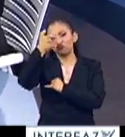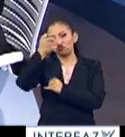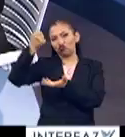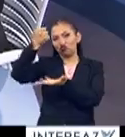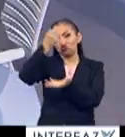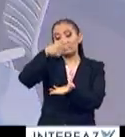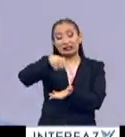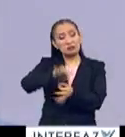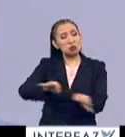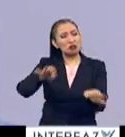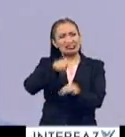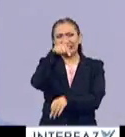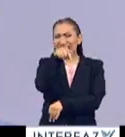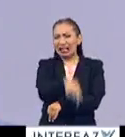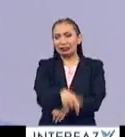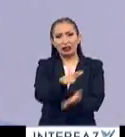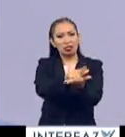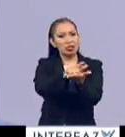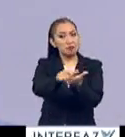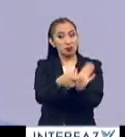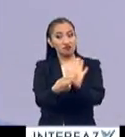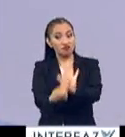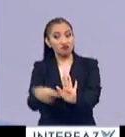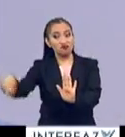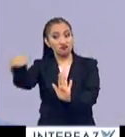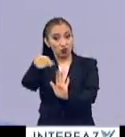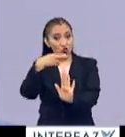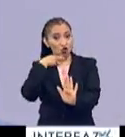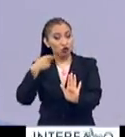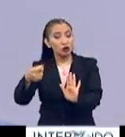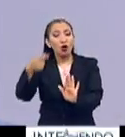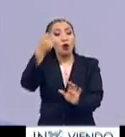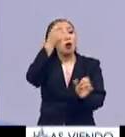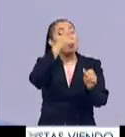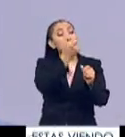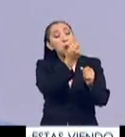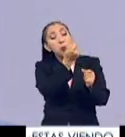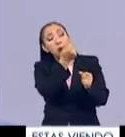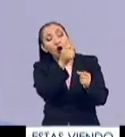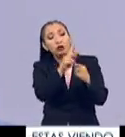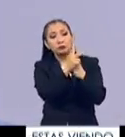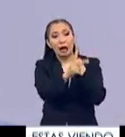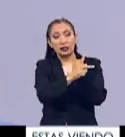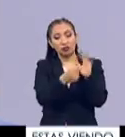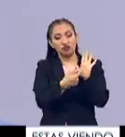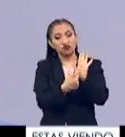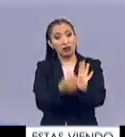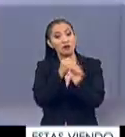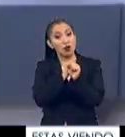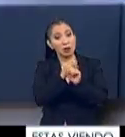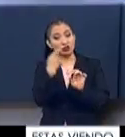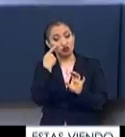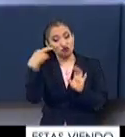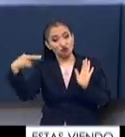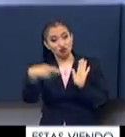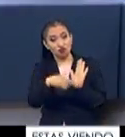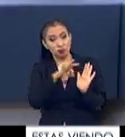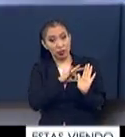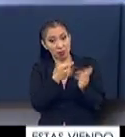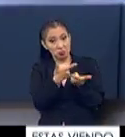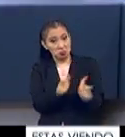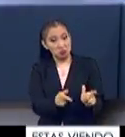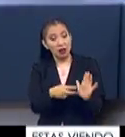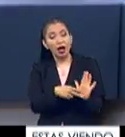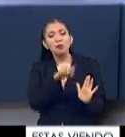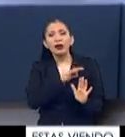muy importante para nosotros que sea transparente el desempeño. Somos de los pocos países que hacen transparente esta información. Entonces,